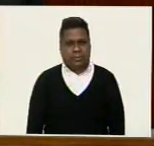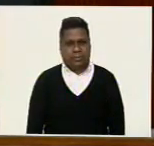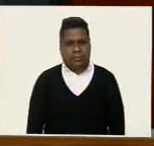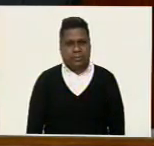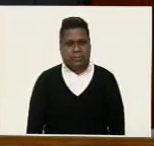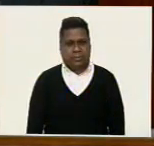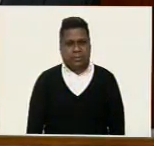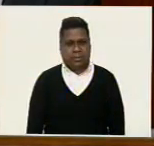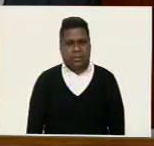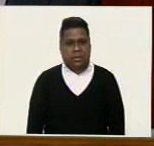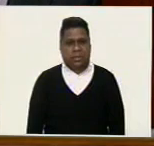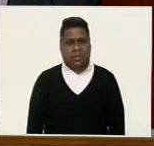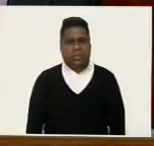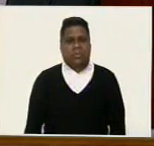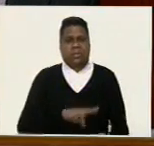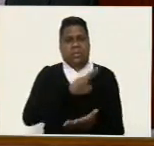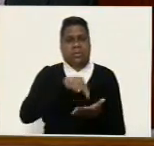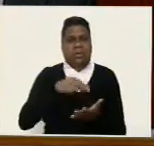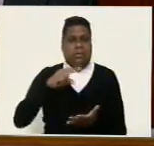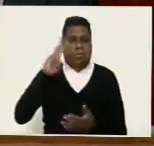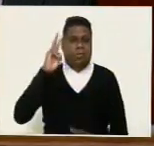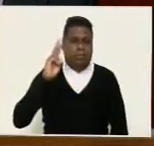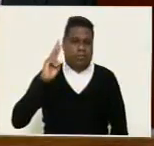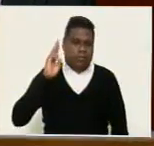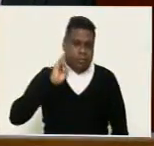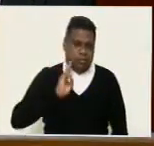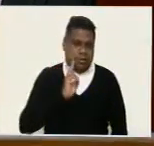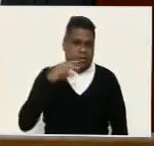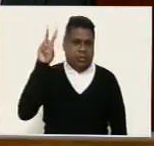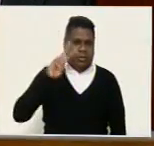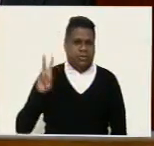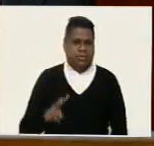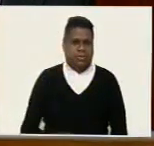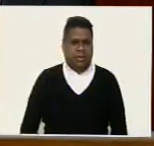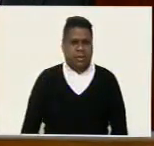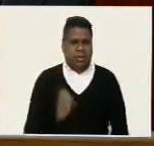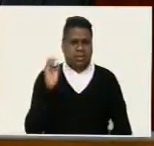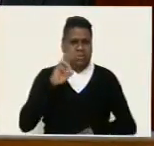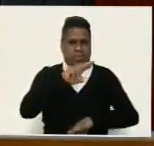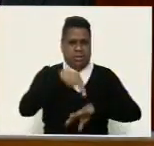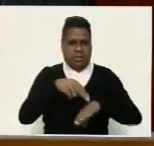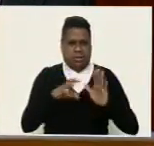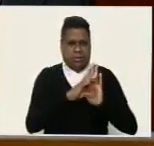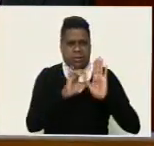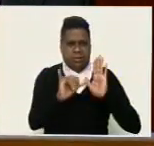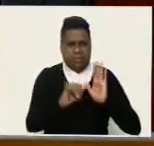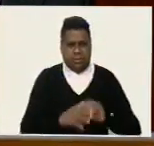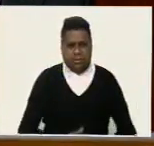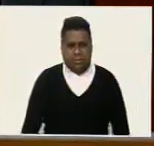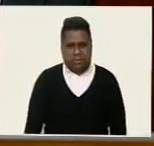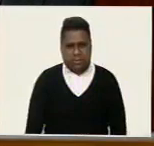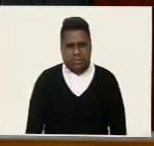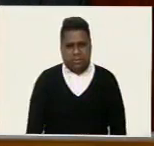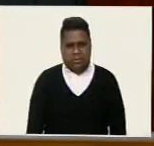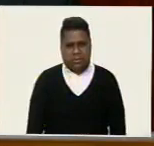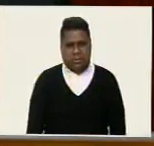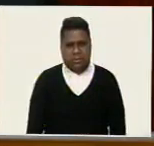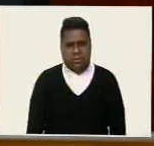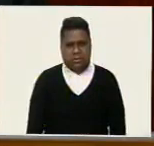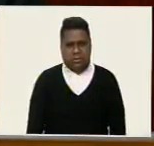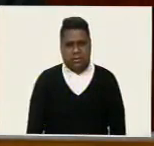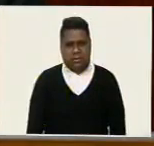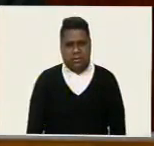República Bolivariana de Venezuela, Asamblea Nacional Constituyente, Acuerdo Constituyente en conmemoración